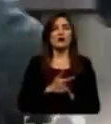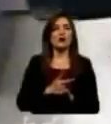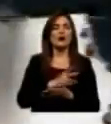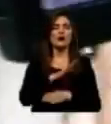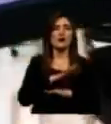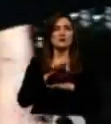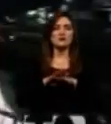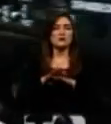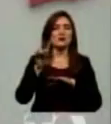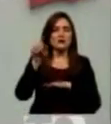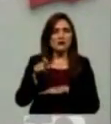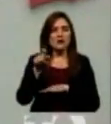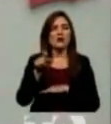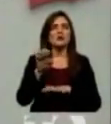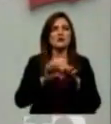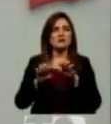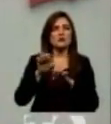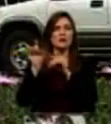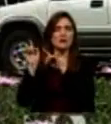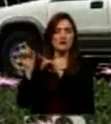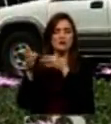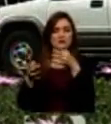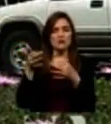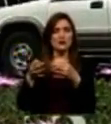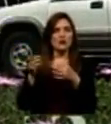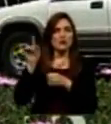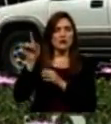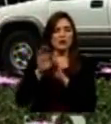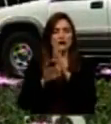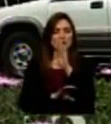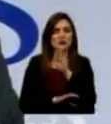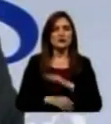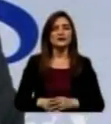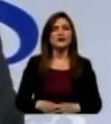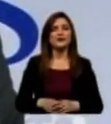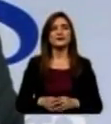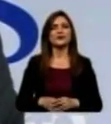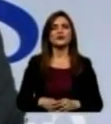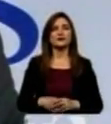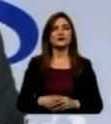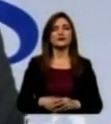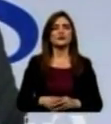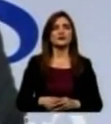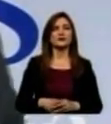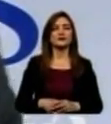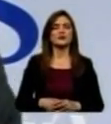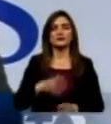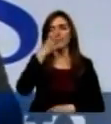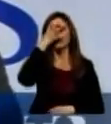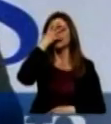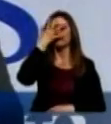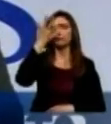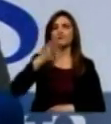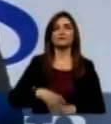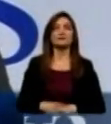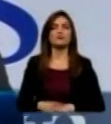necesidad de iniciar la evaluación del Consejo de la Judicatura y de la Corte Constitucional. Ha sido y es una vergüenza.